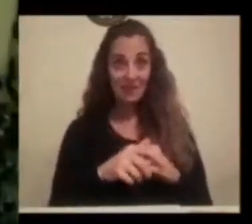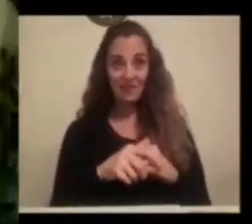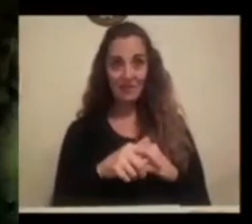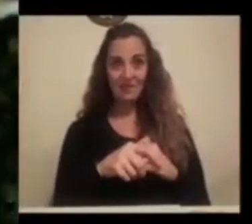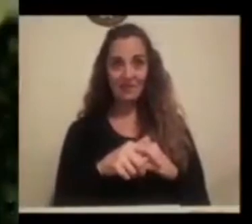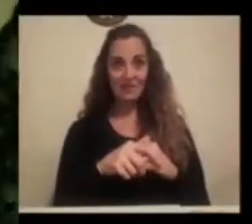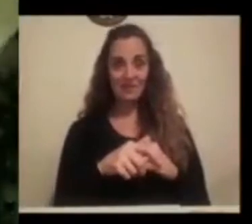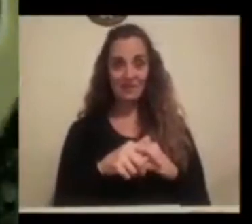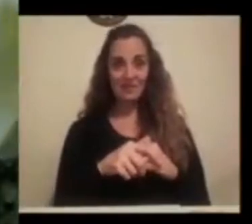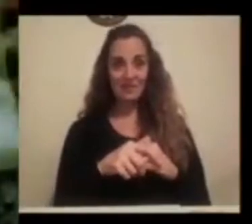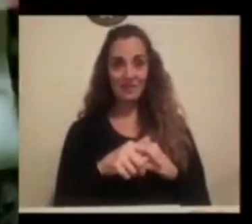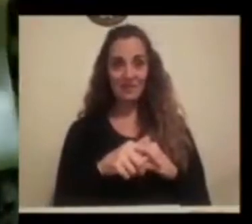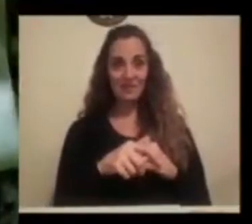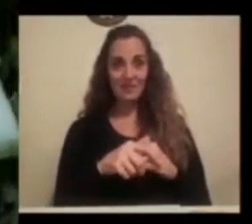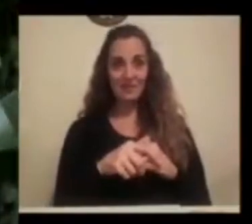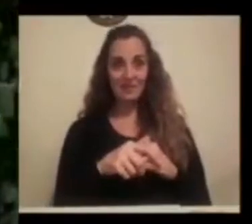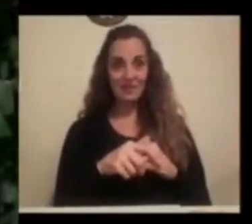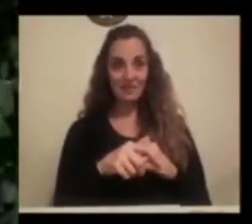¿Se entiende?